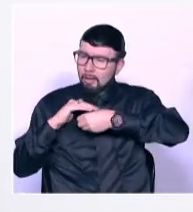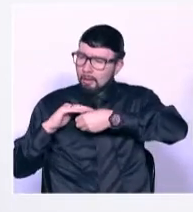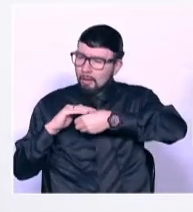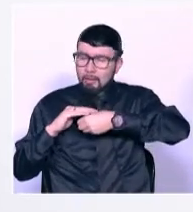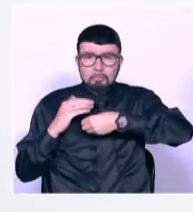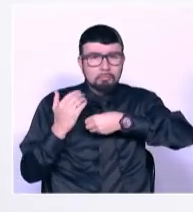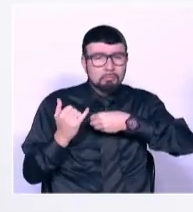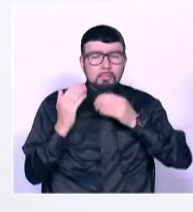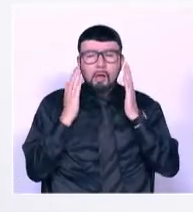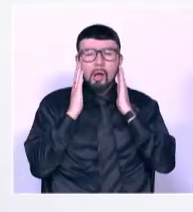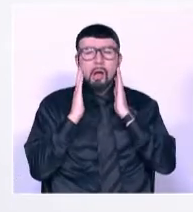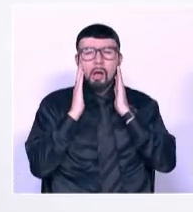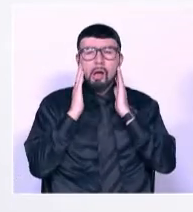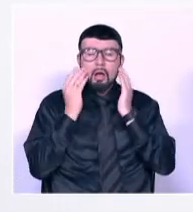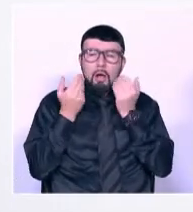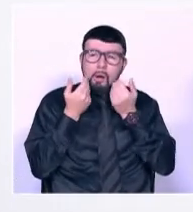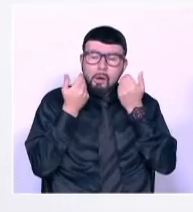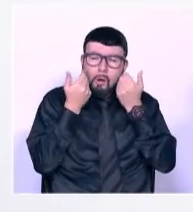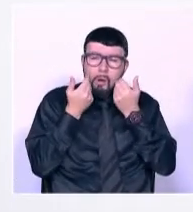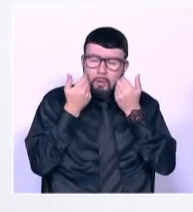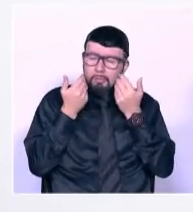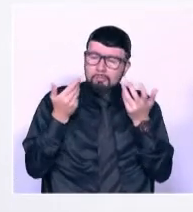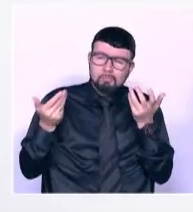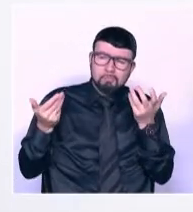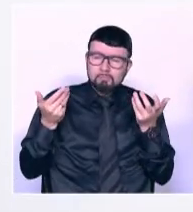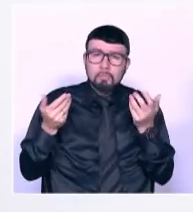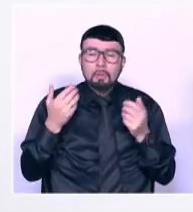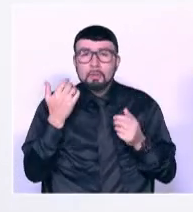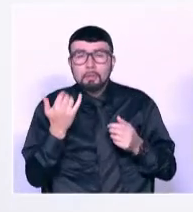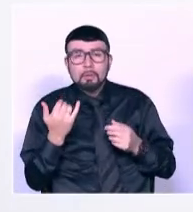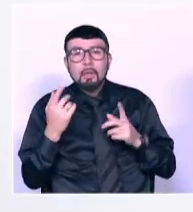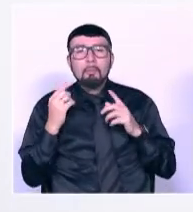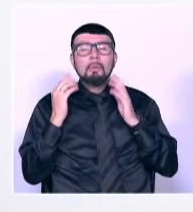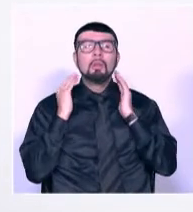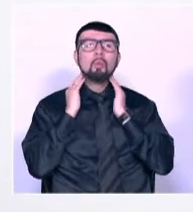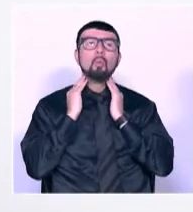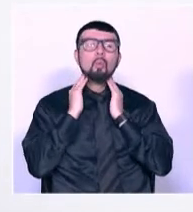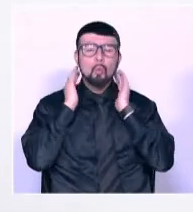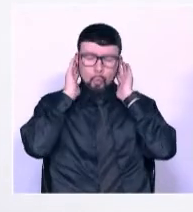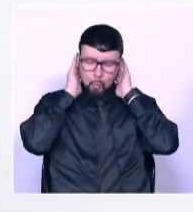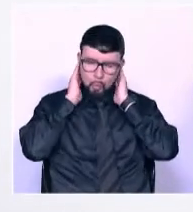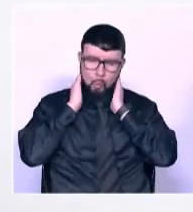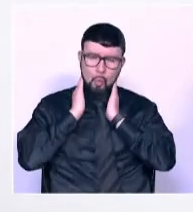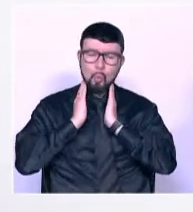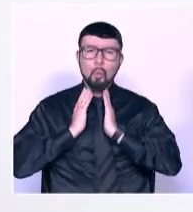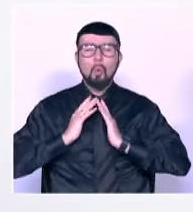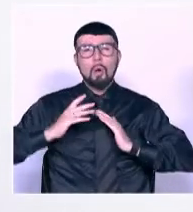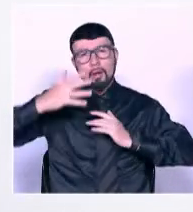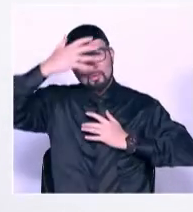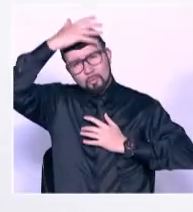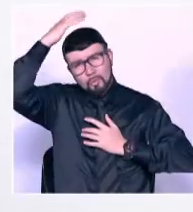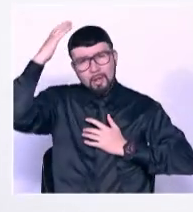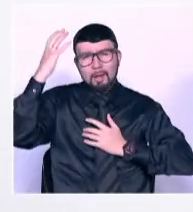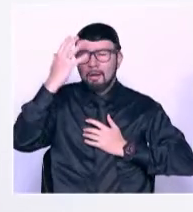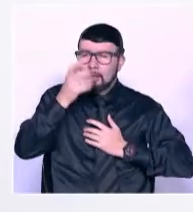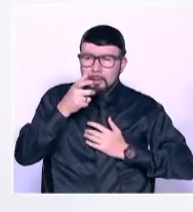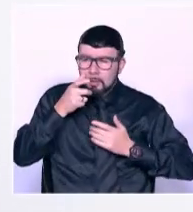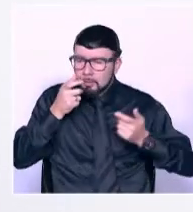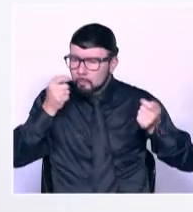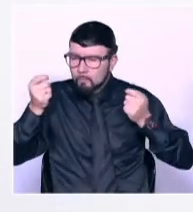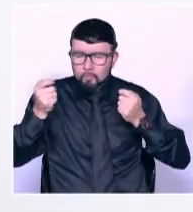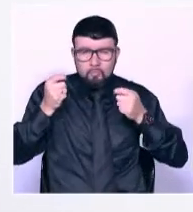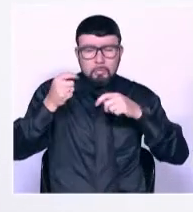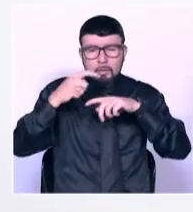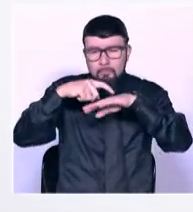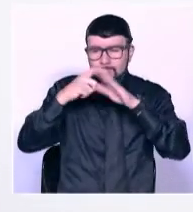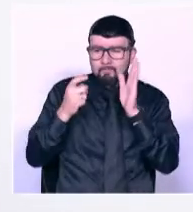parte externa, también la parte del cuello, la cabeza. Yo tengo que tratar